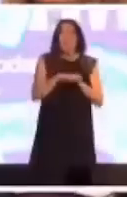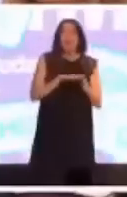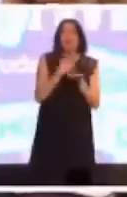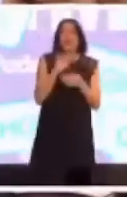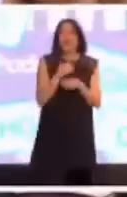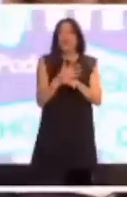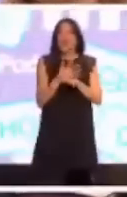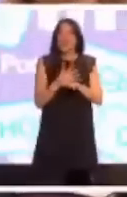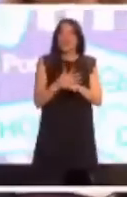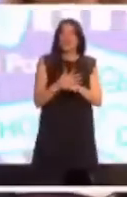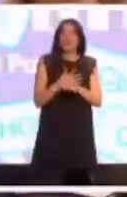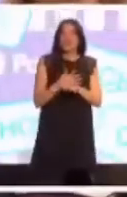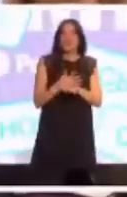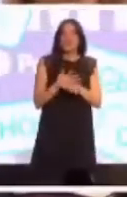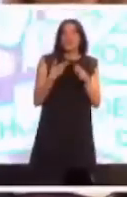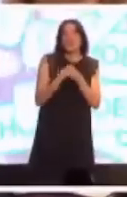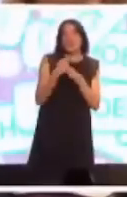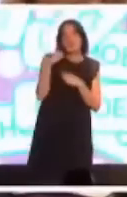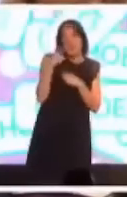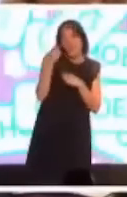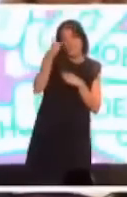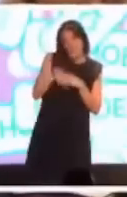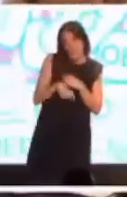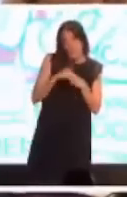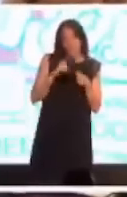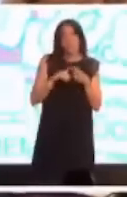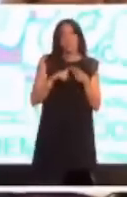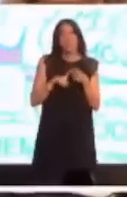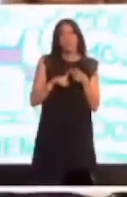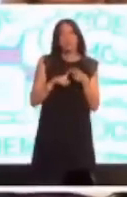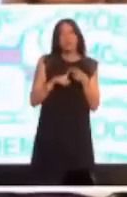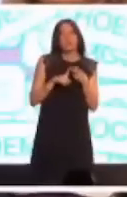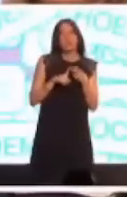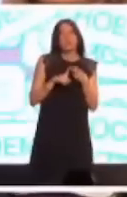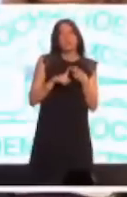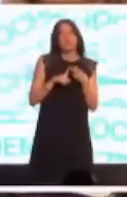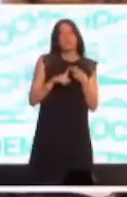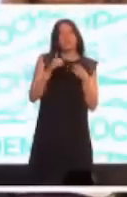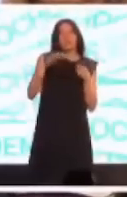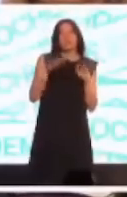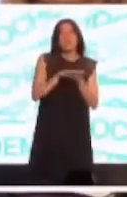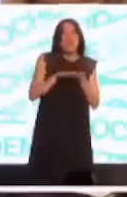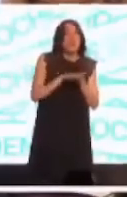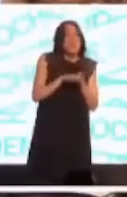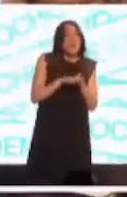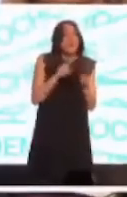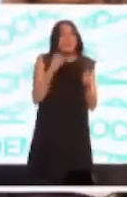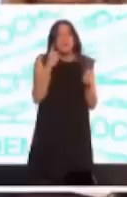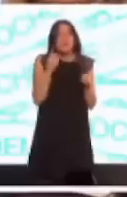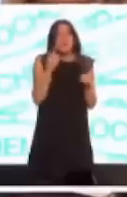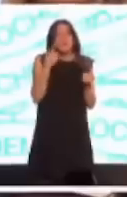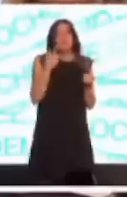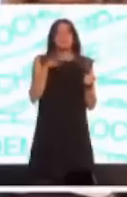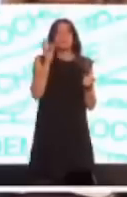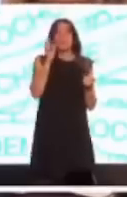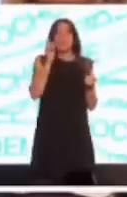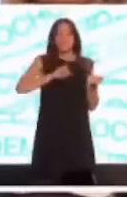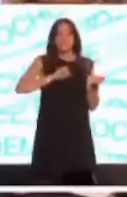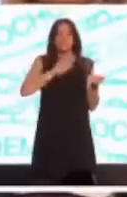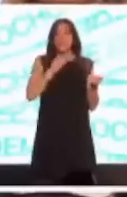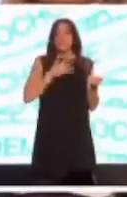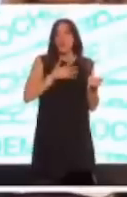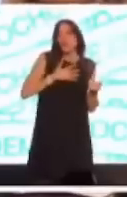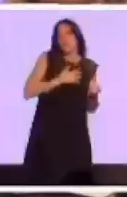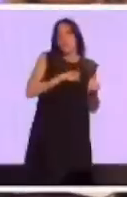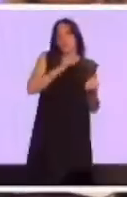relaciones sexuales con la regla y va a tocar hablar de cómo sentimos las mujeres placer y con